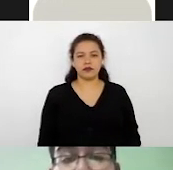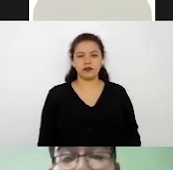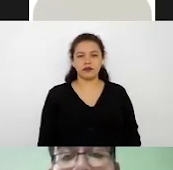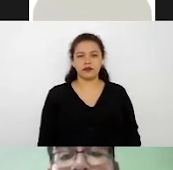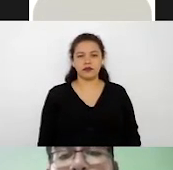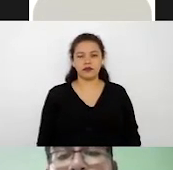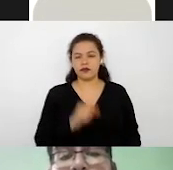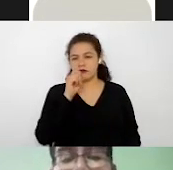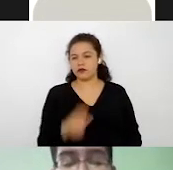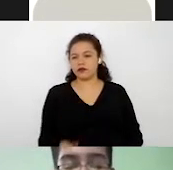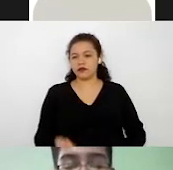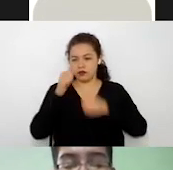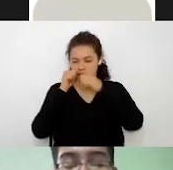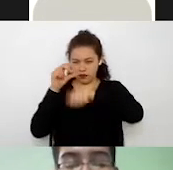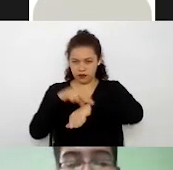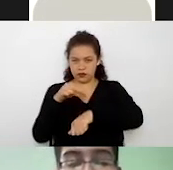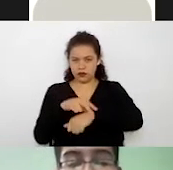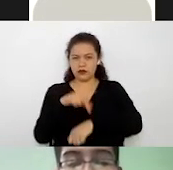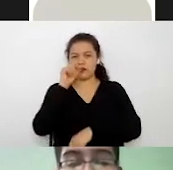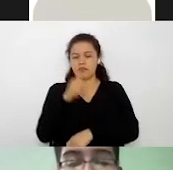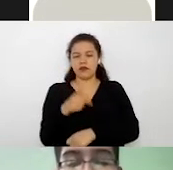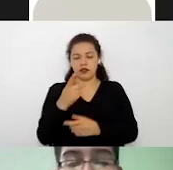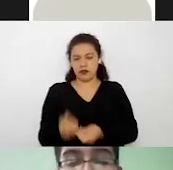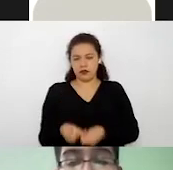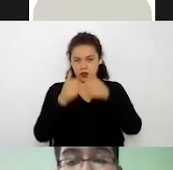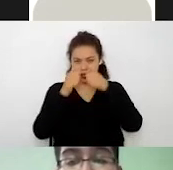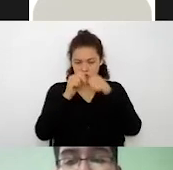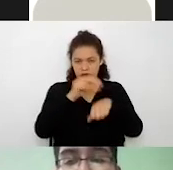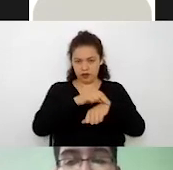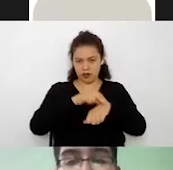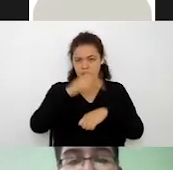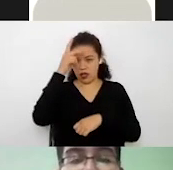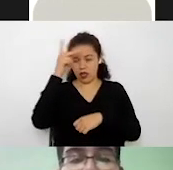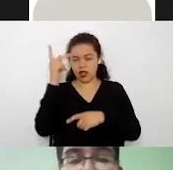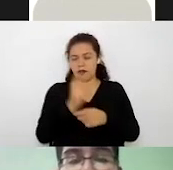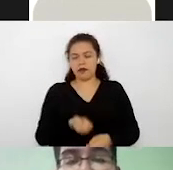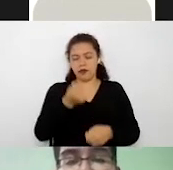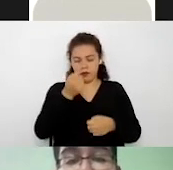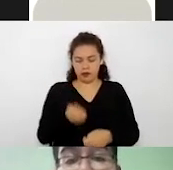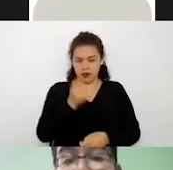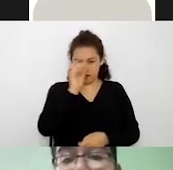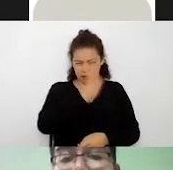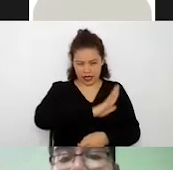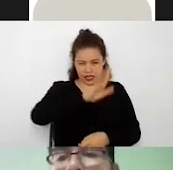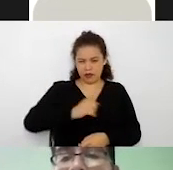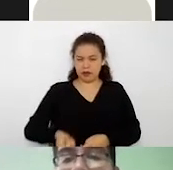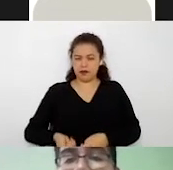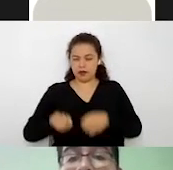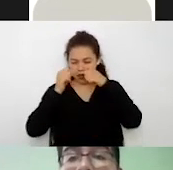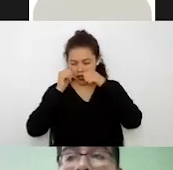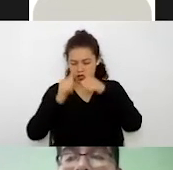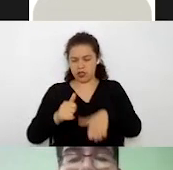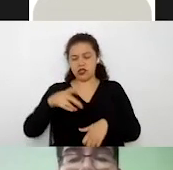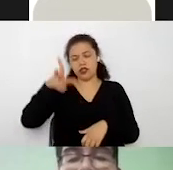de primeros auxilios, lo que se conoce como primeros auxilios psicológicos o emocionales, para que en caso de una emergencia, que